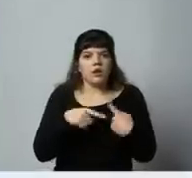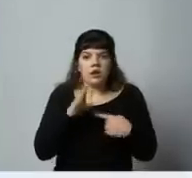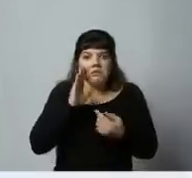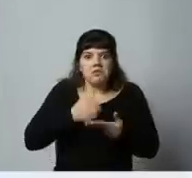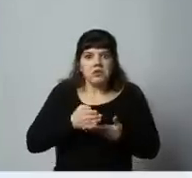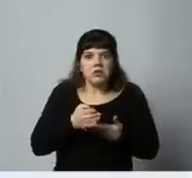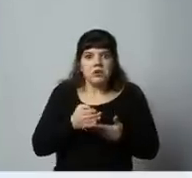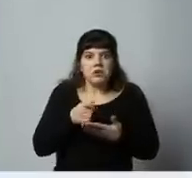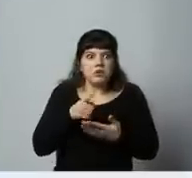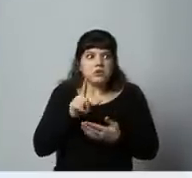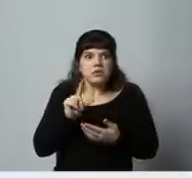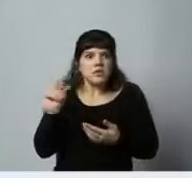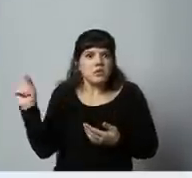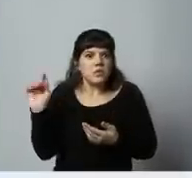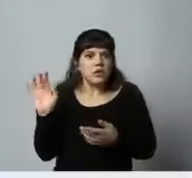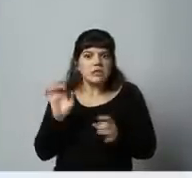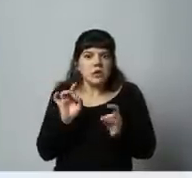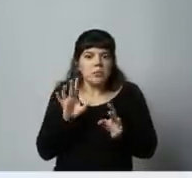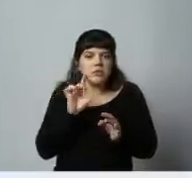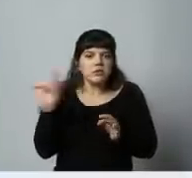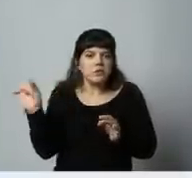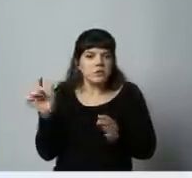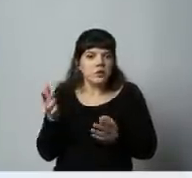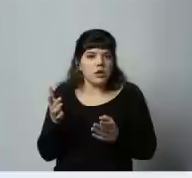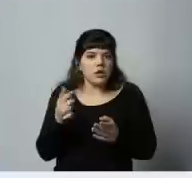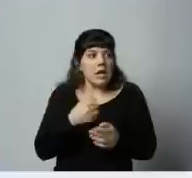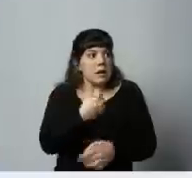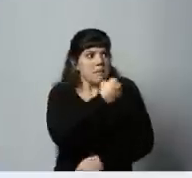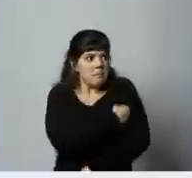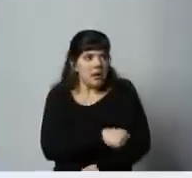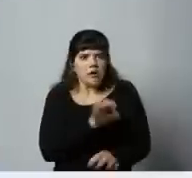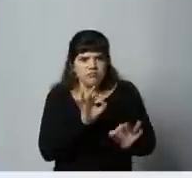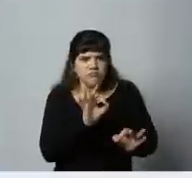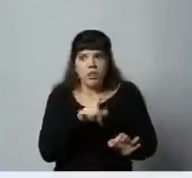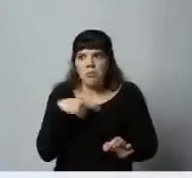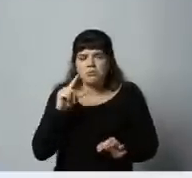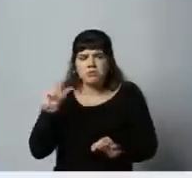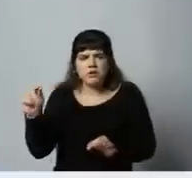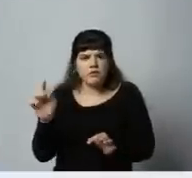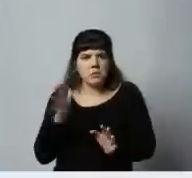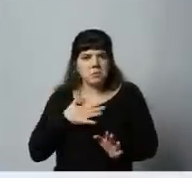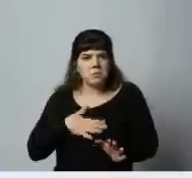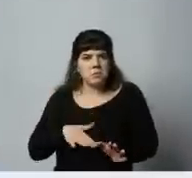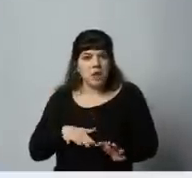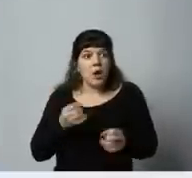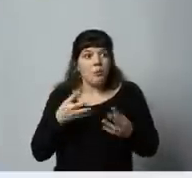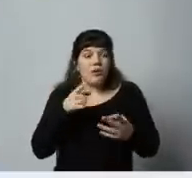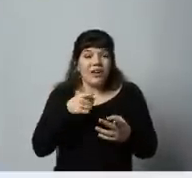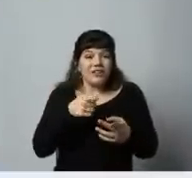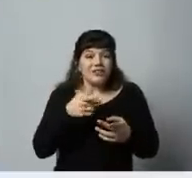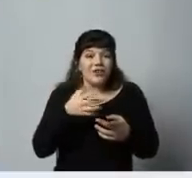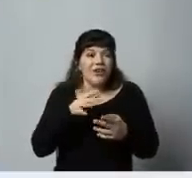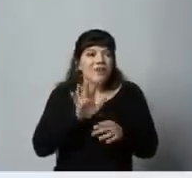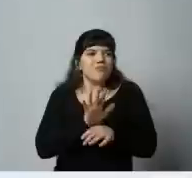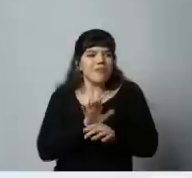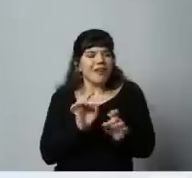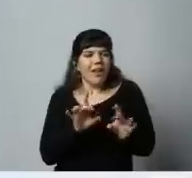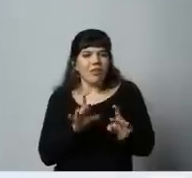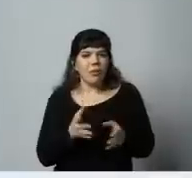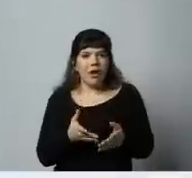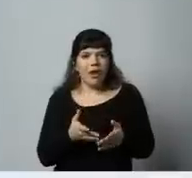sencillamente se había ido porque eso es algo que se recibe con la pasividad con que se recibe la